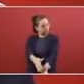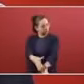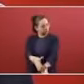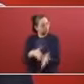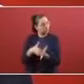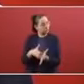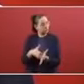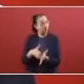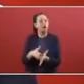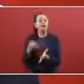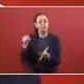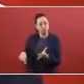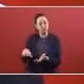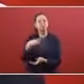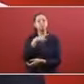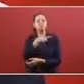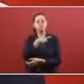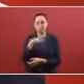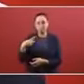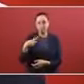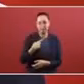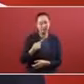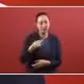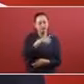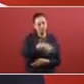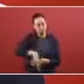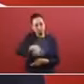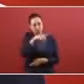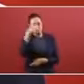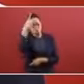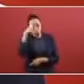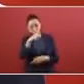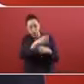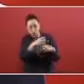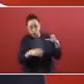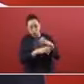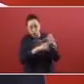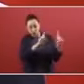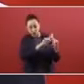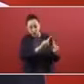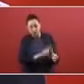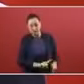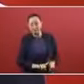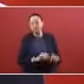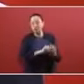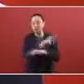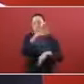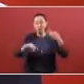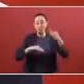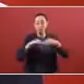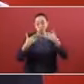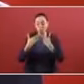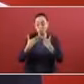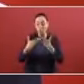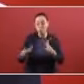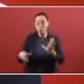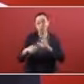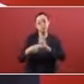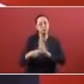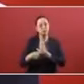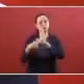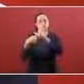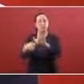que se transparenten los patrimonios. Entonces, antes de que se apruebe esa